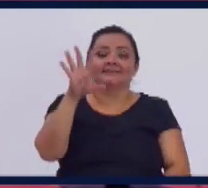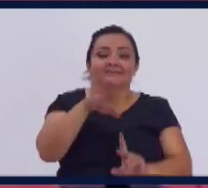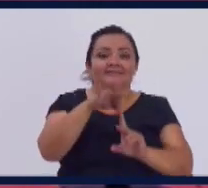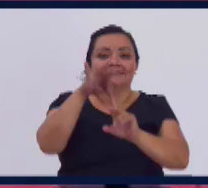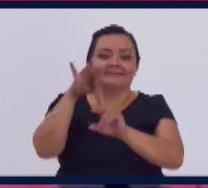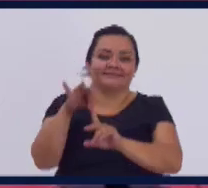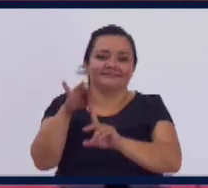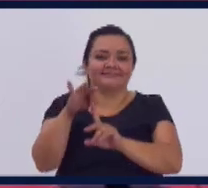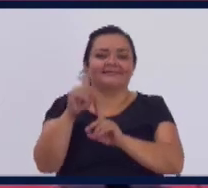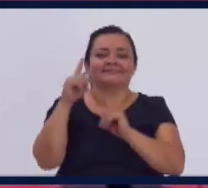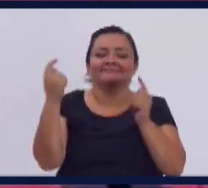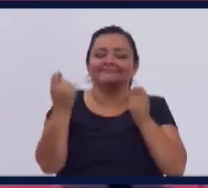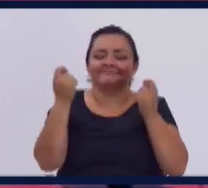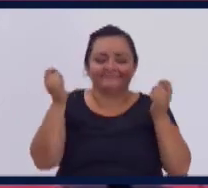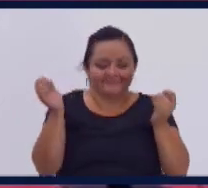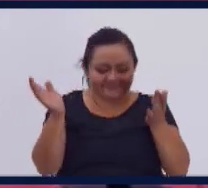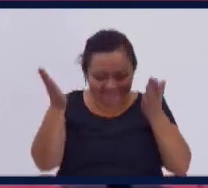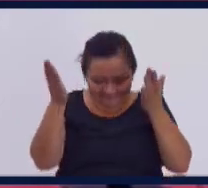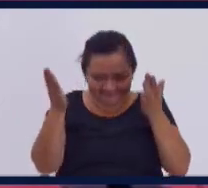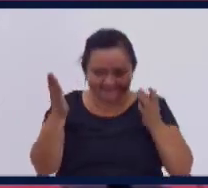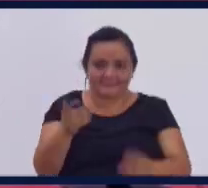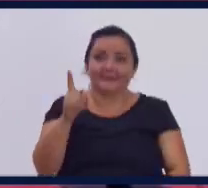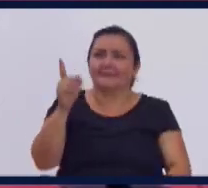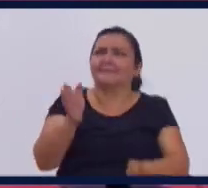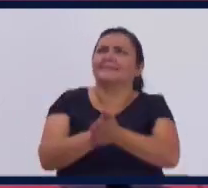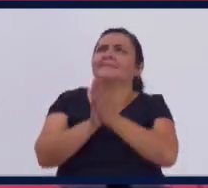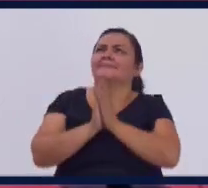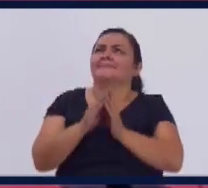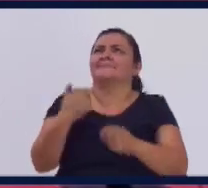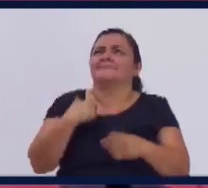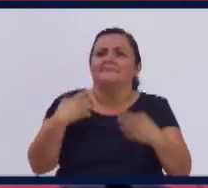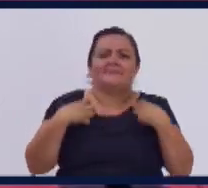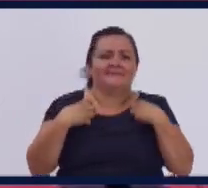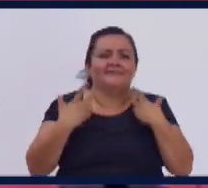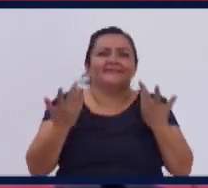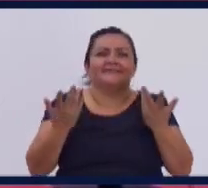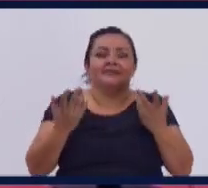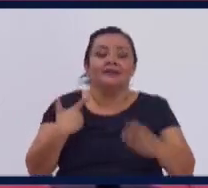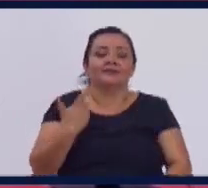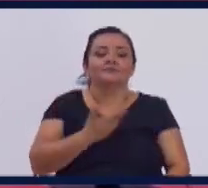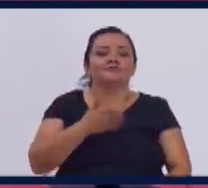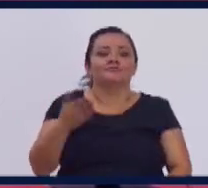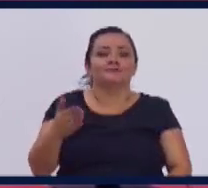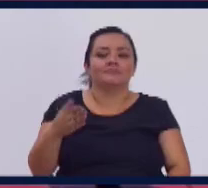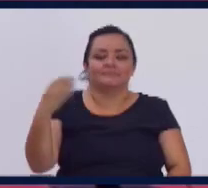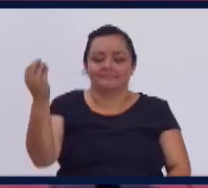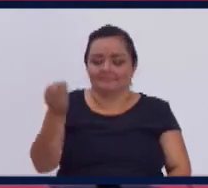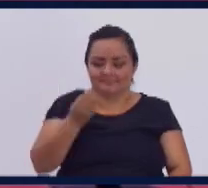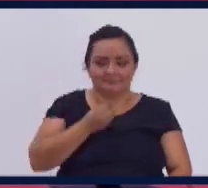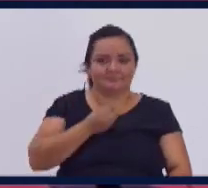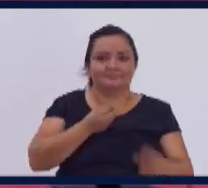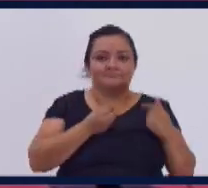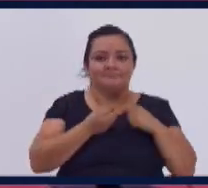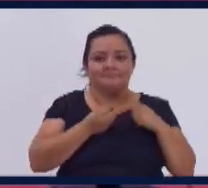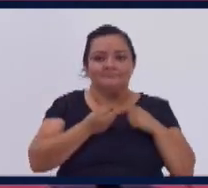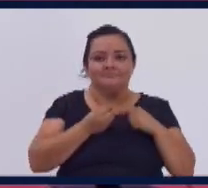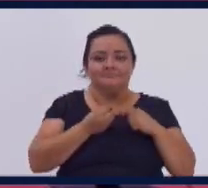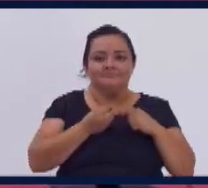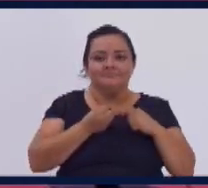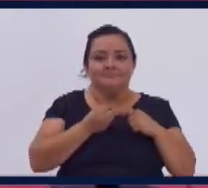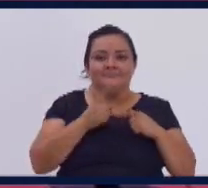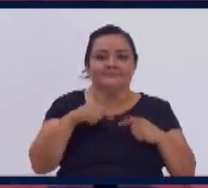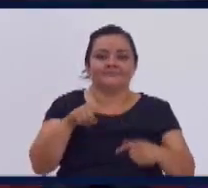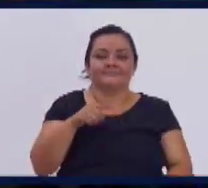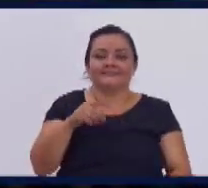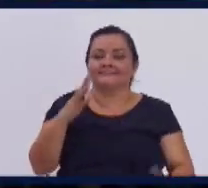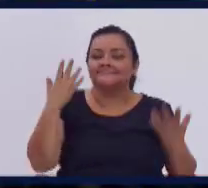escogidos. A Él sea la honra y la gloria. ¿Y qué pide de nosotros el Señor? Que utilicemos los talentos que Él nos ha dado para que, si